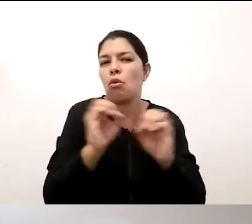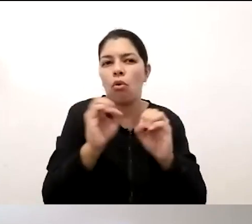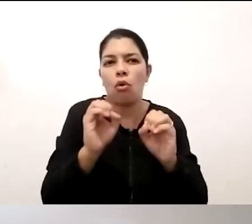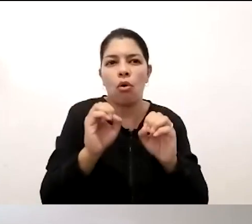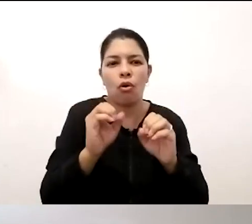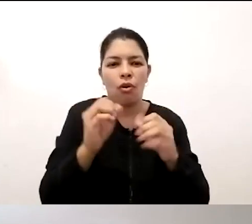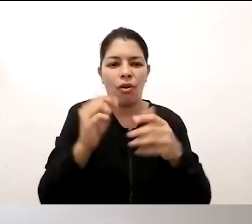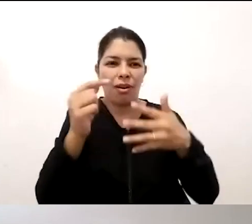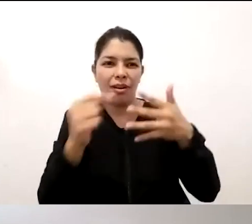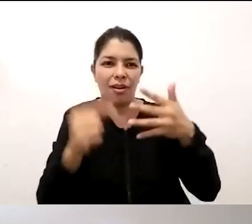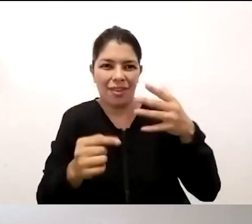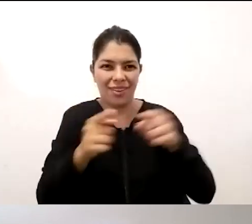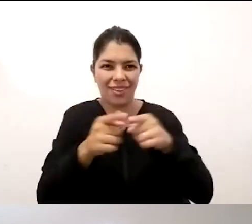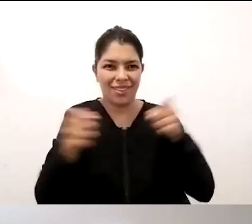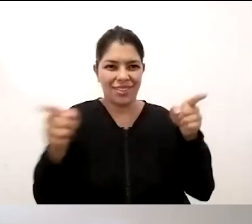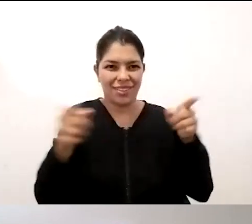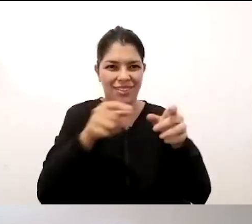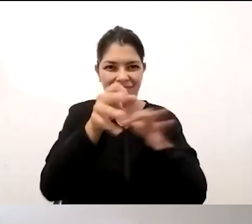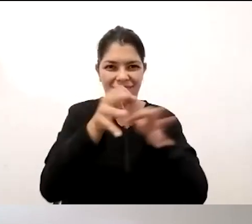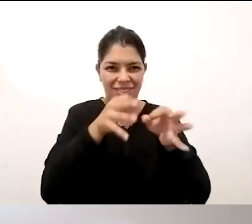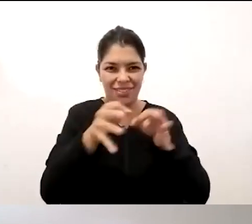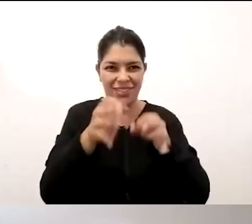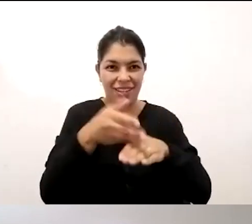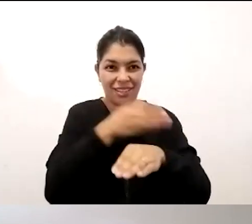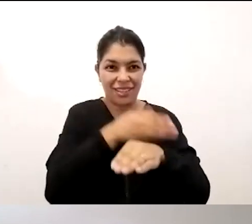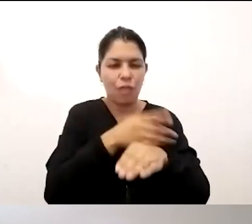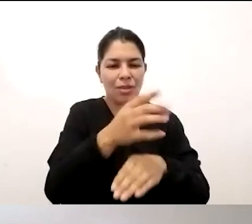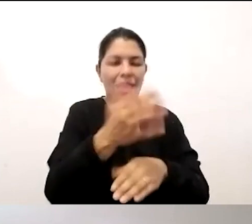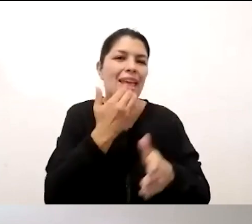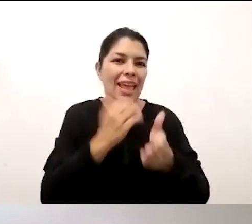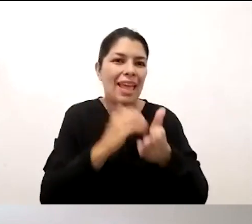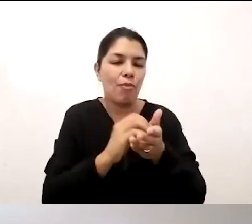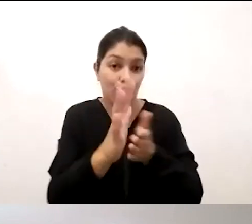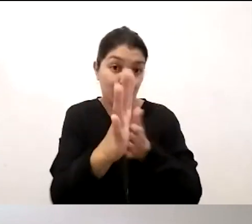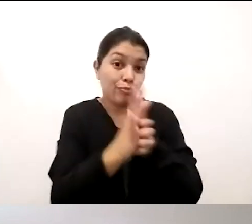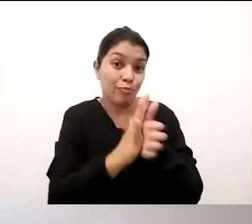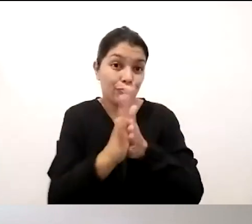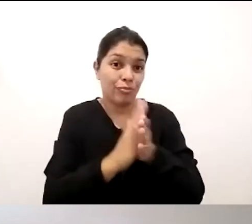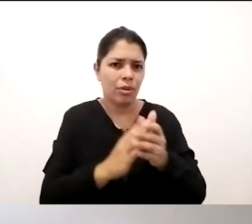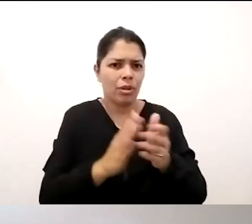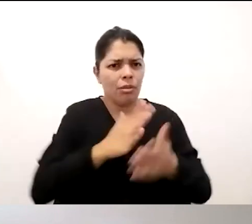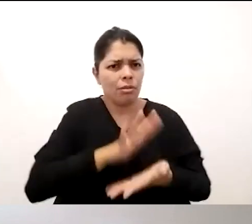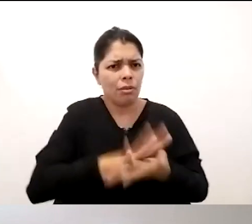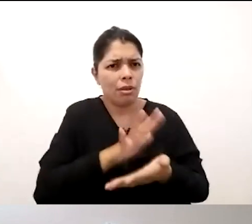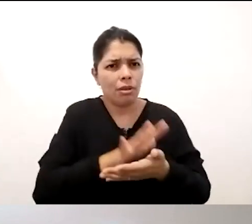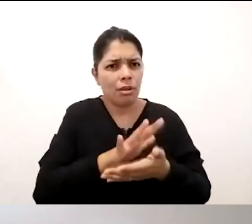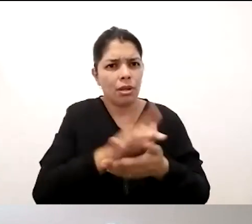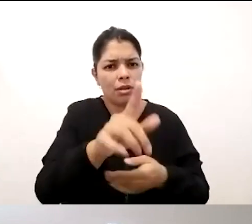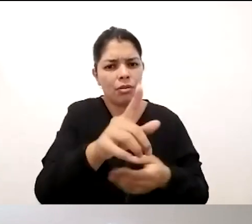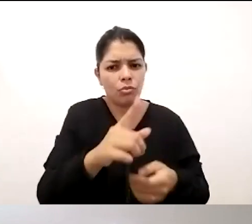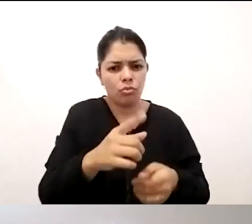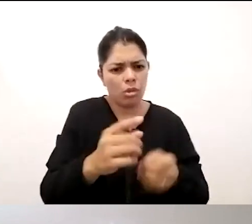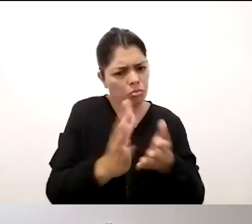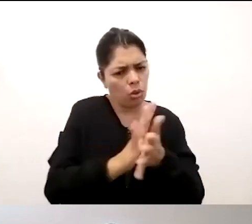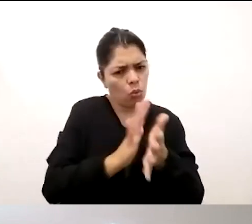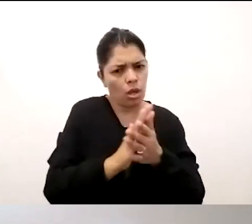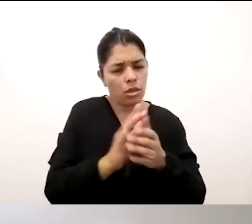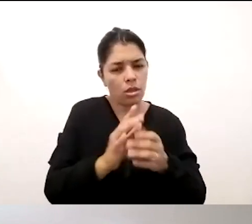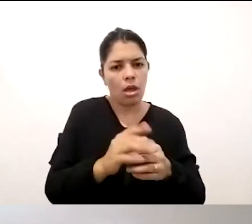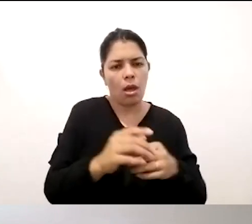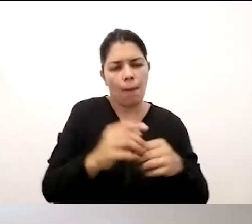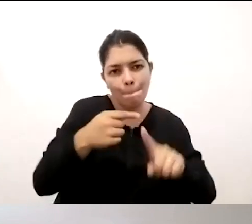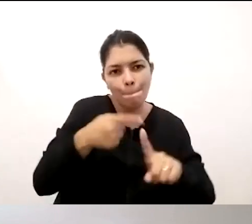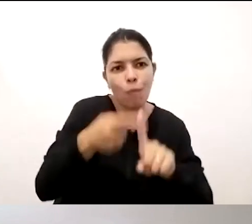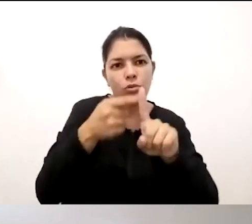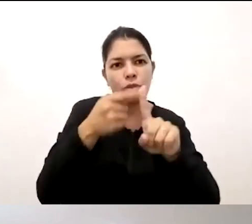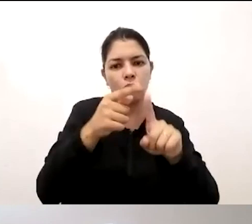hablado. Recuerden que este espacio es seguro y que todo lo que digan será tomado de una manera positiva, así que anímense a